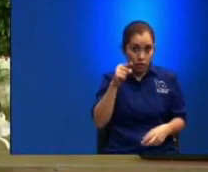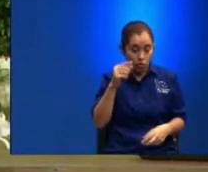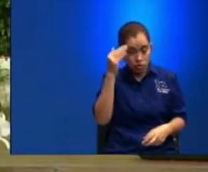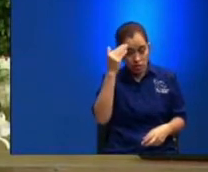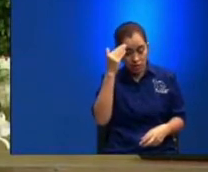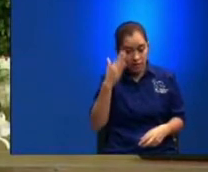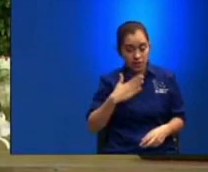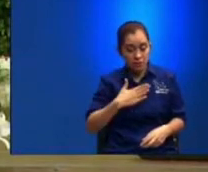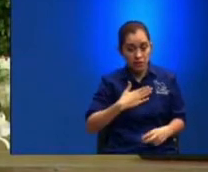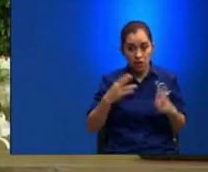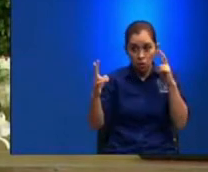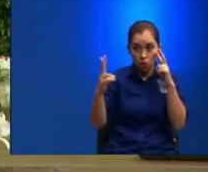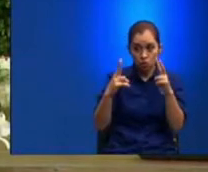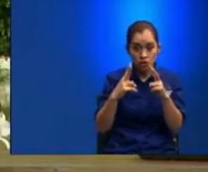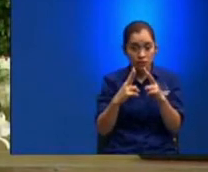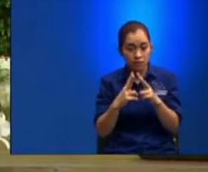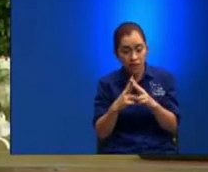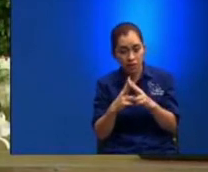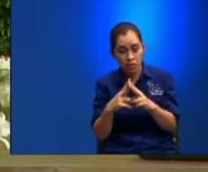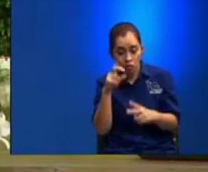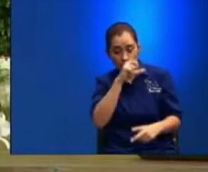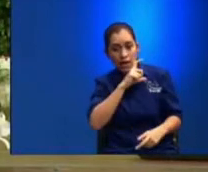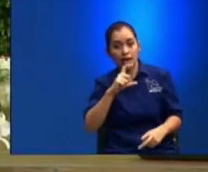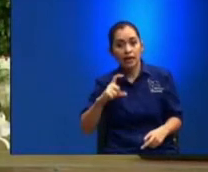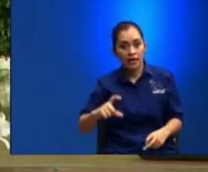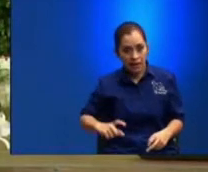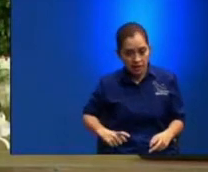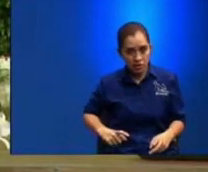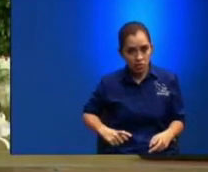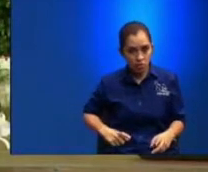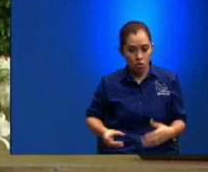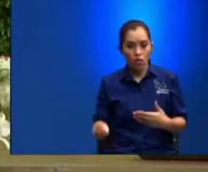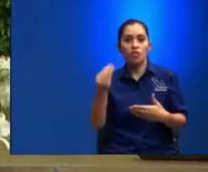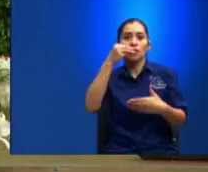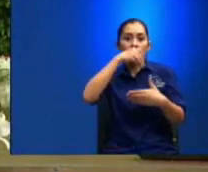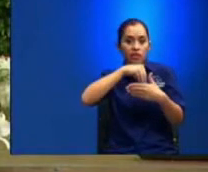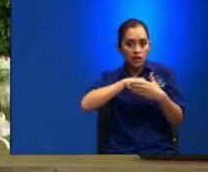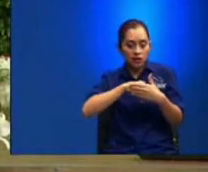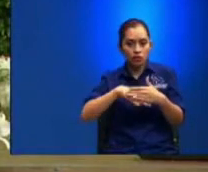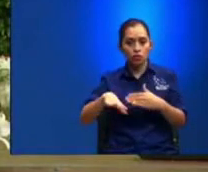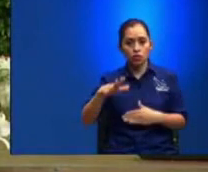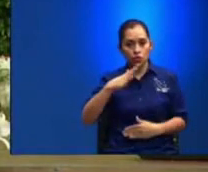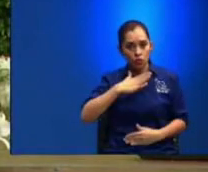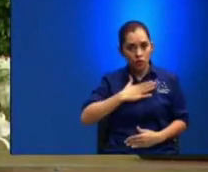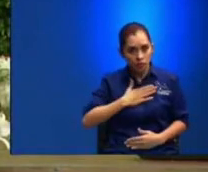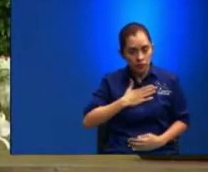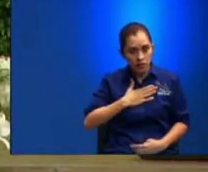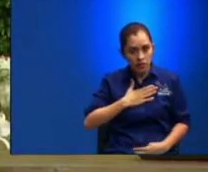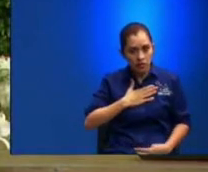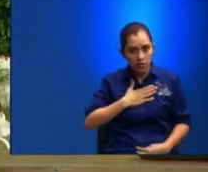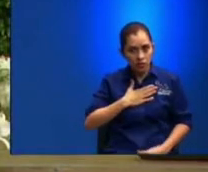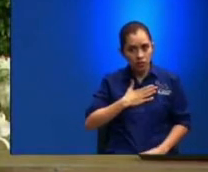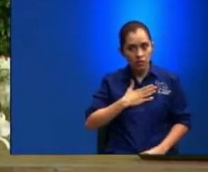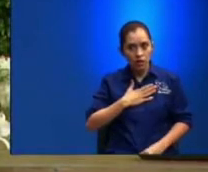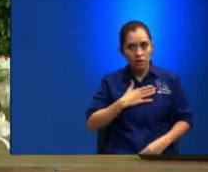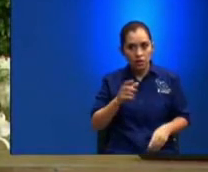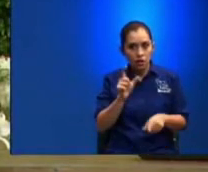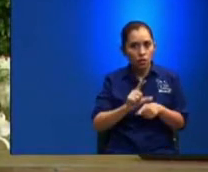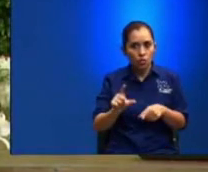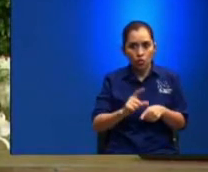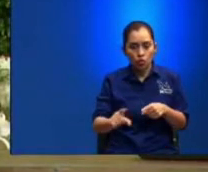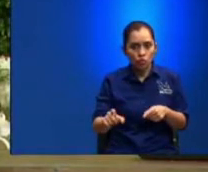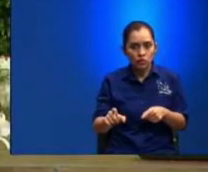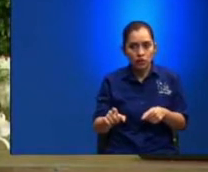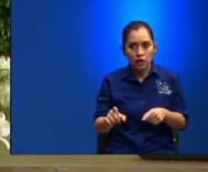cristo en nosotros esperanza de gloria es un misterio cristo es el misterio de disney es un misterio y él